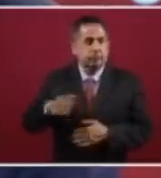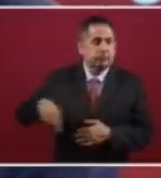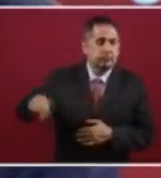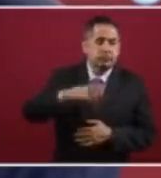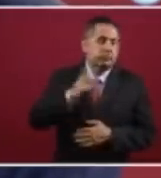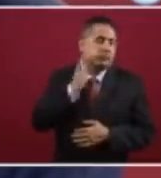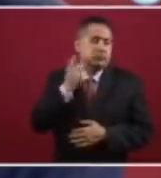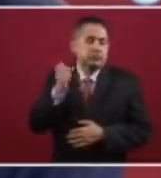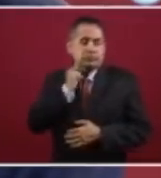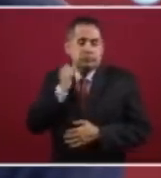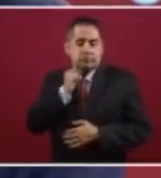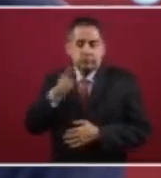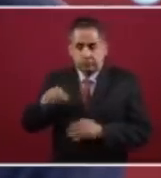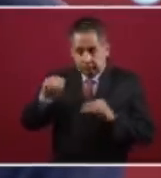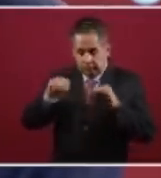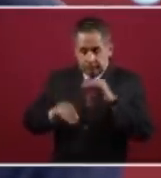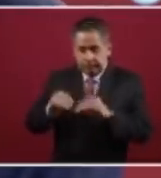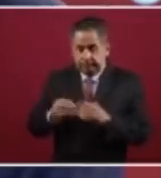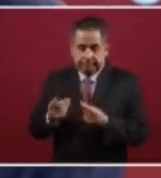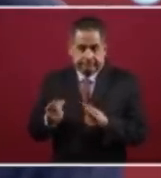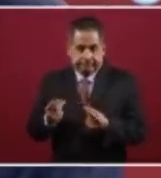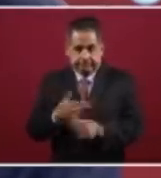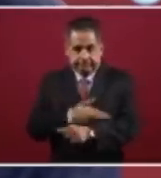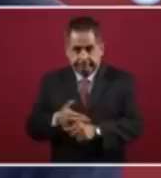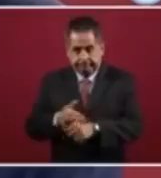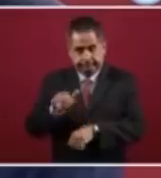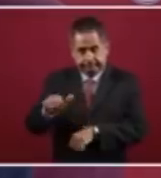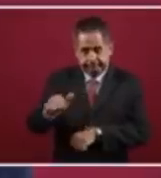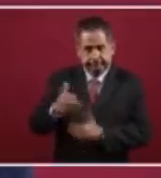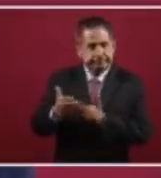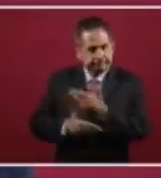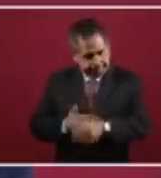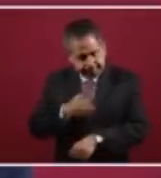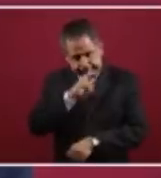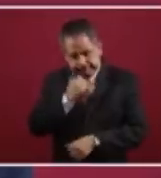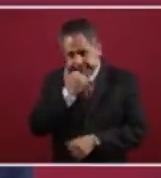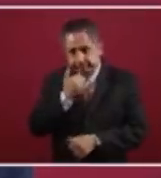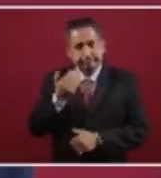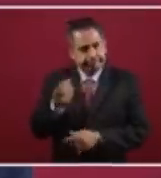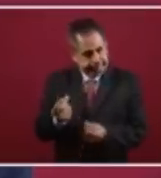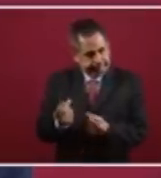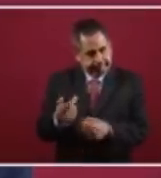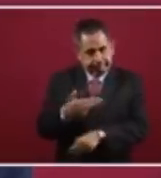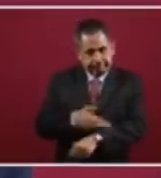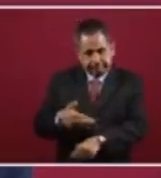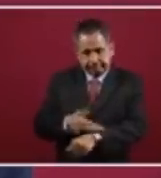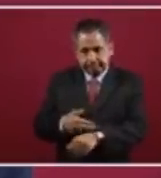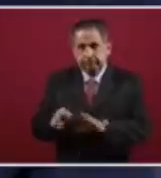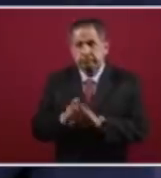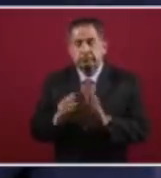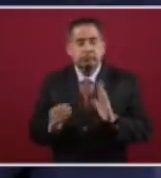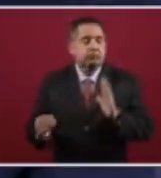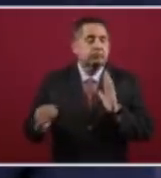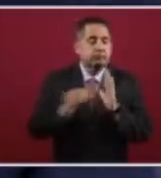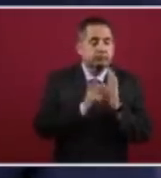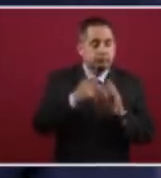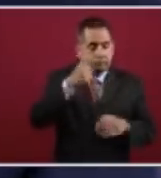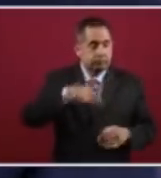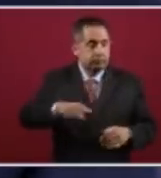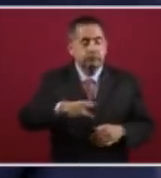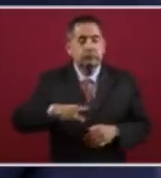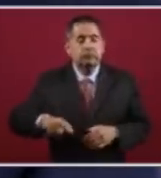legisladores que le apuren, con todo respeto, para que se apruebe lo de la revocación del